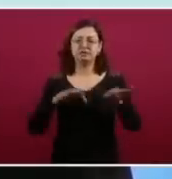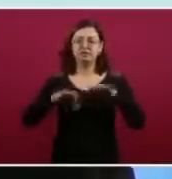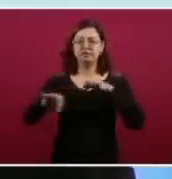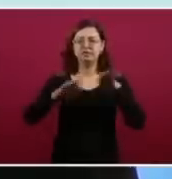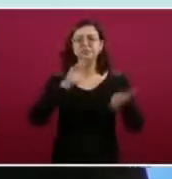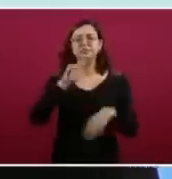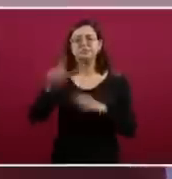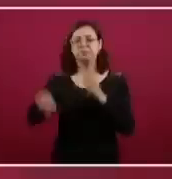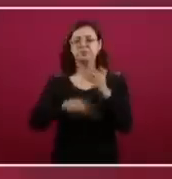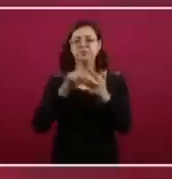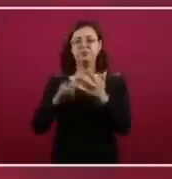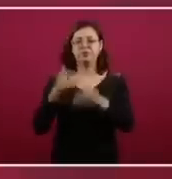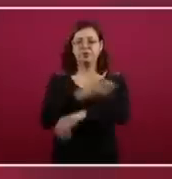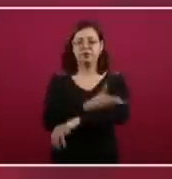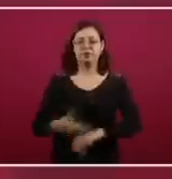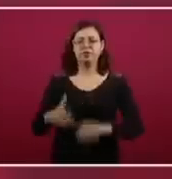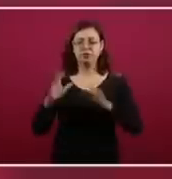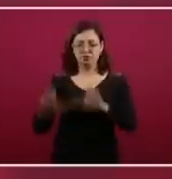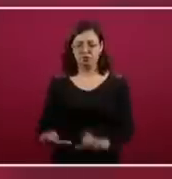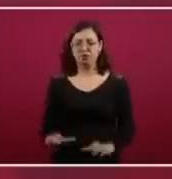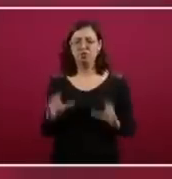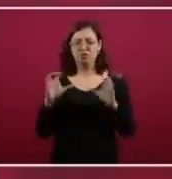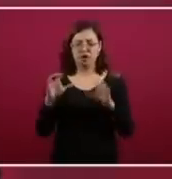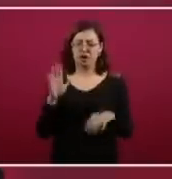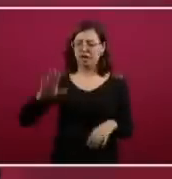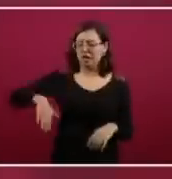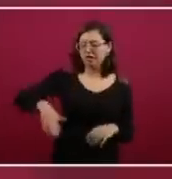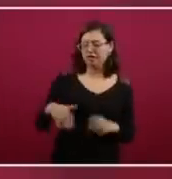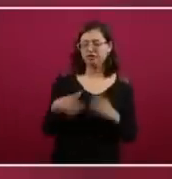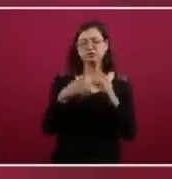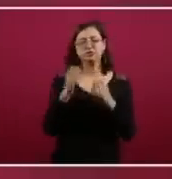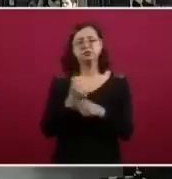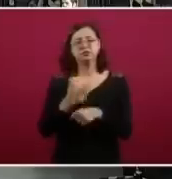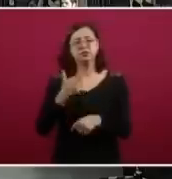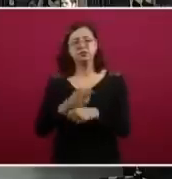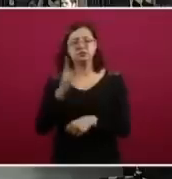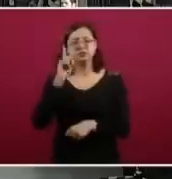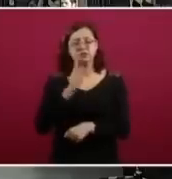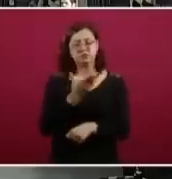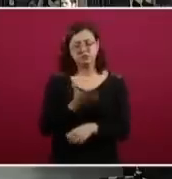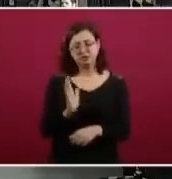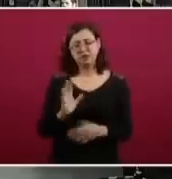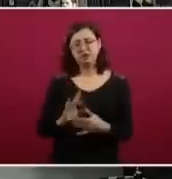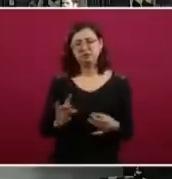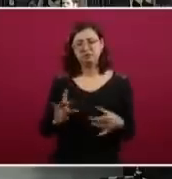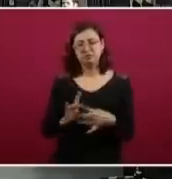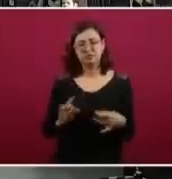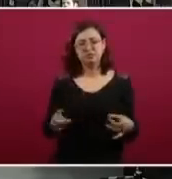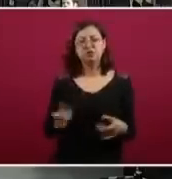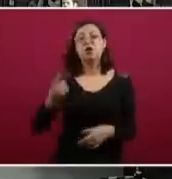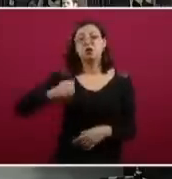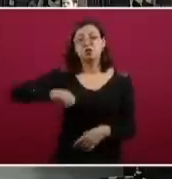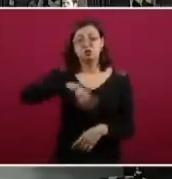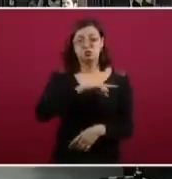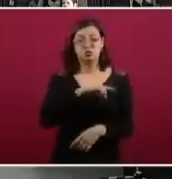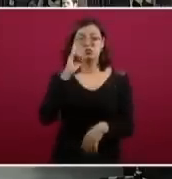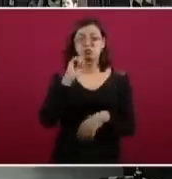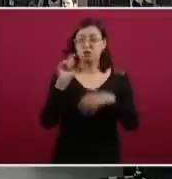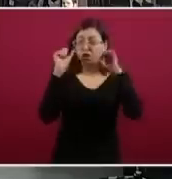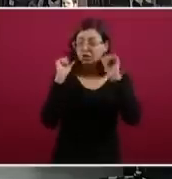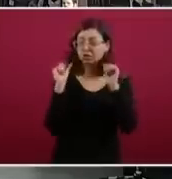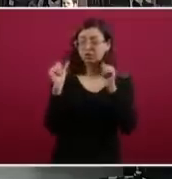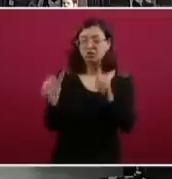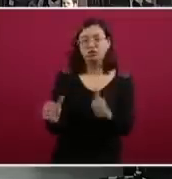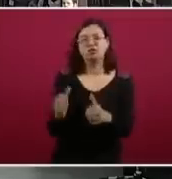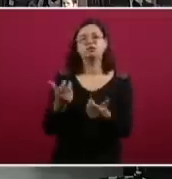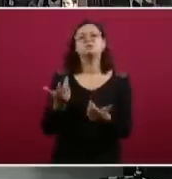resolver los cuidados de su familia, como muy bien apuntó la secretaria. Escuchamos a las mujeres y en un ejercicio